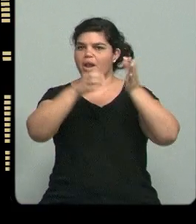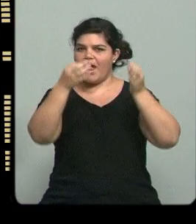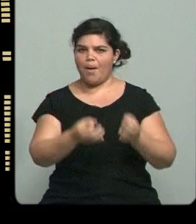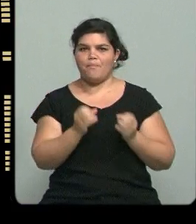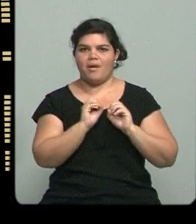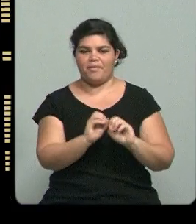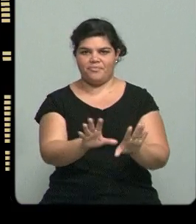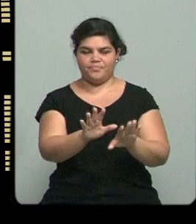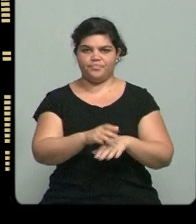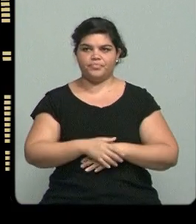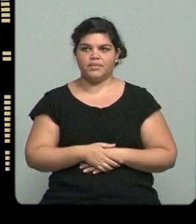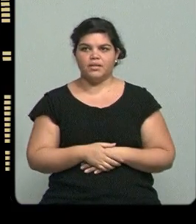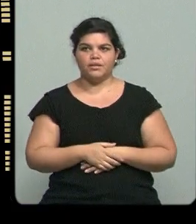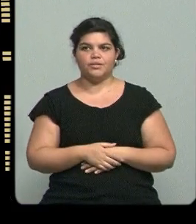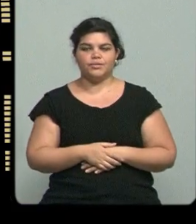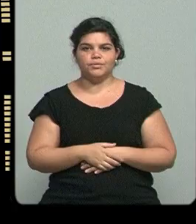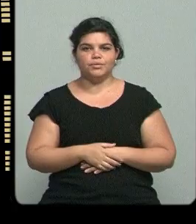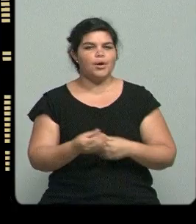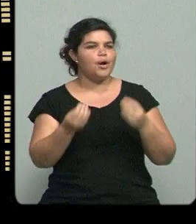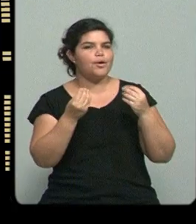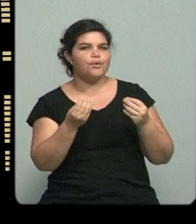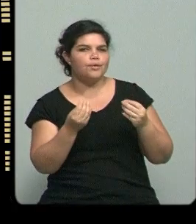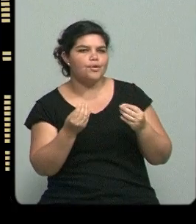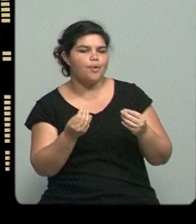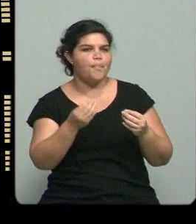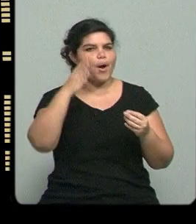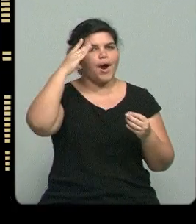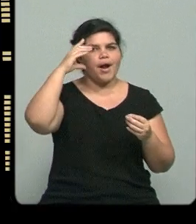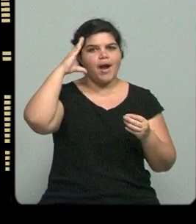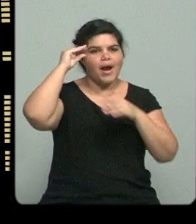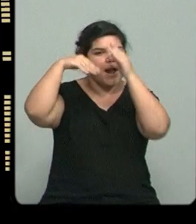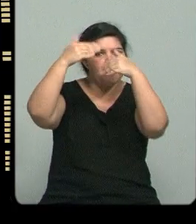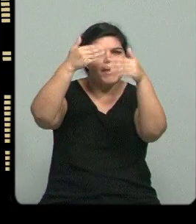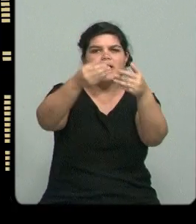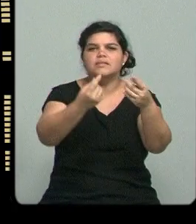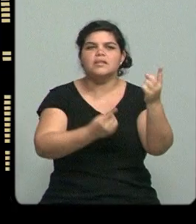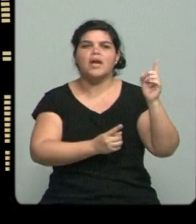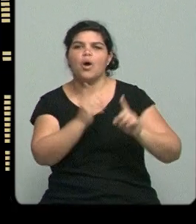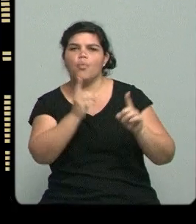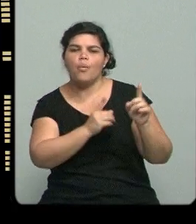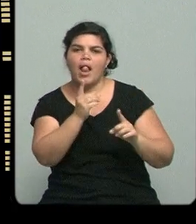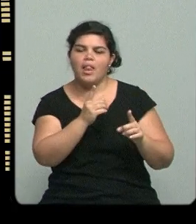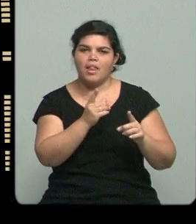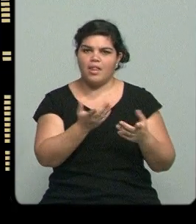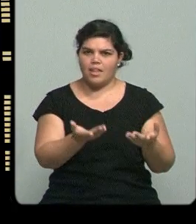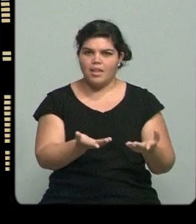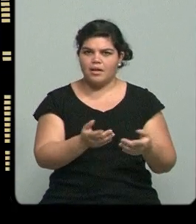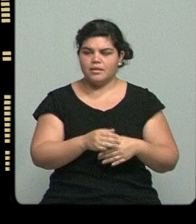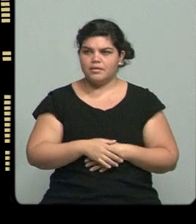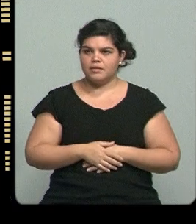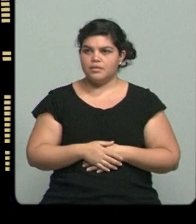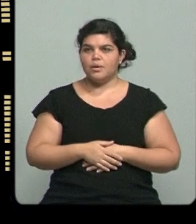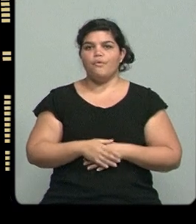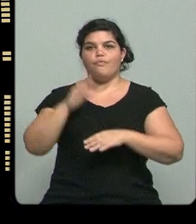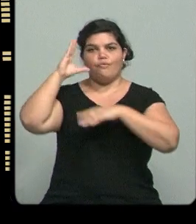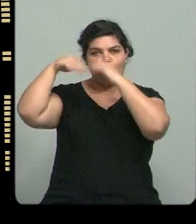programa. ¿En qué se pueden formar? Para tener un panorama de cuál es la formación y la capacitación que ustedes llevan adelante. Bien,